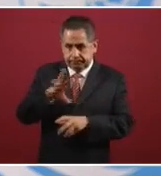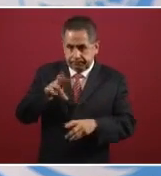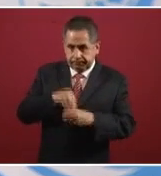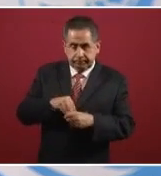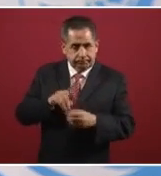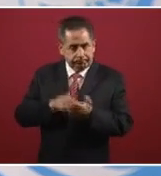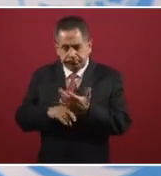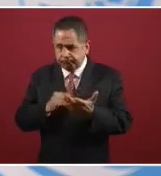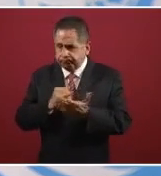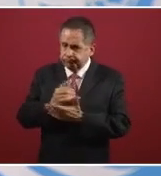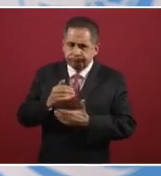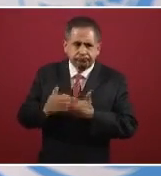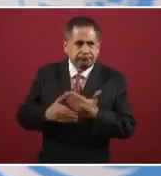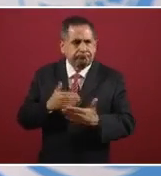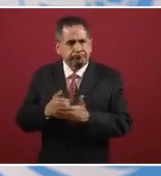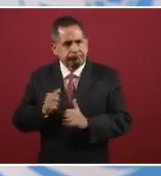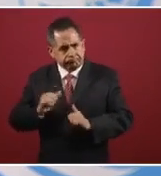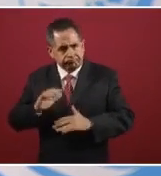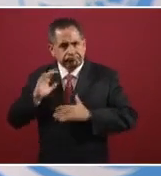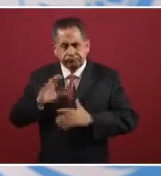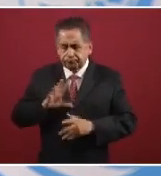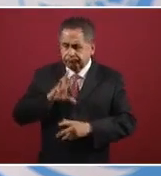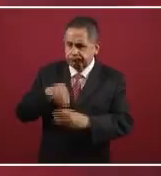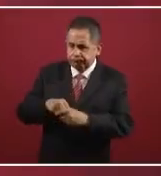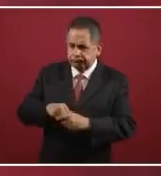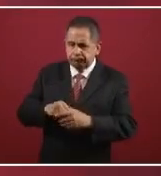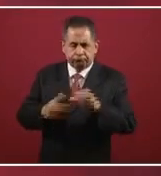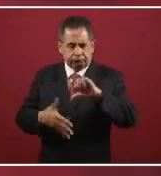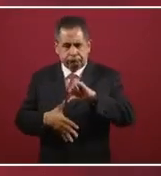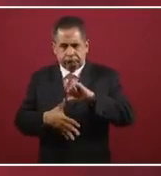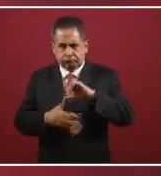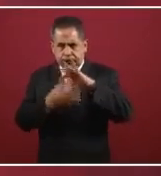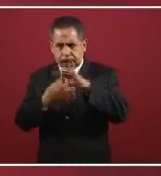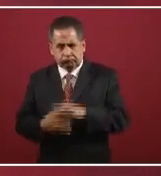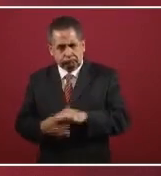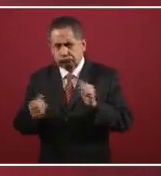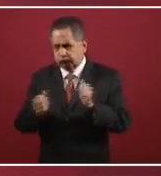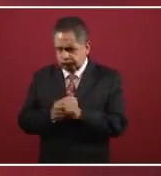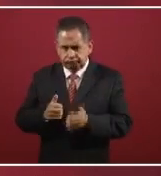resuelta, comprometida de las causas de América Latina y el Caribe.